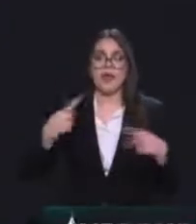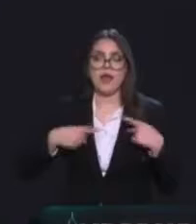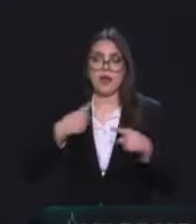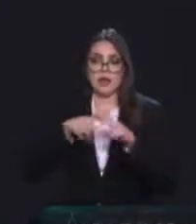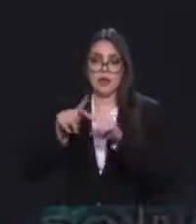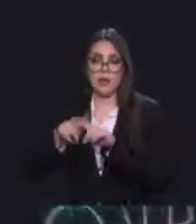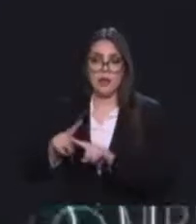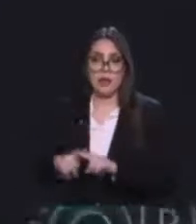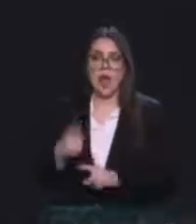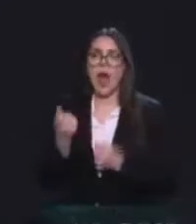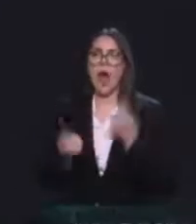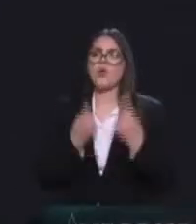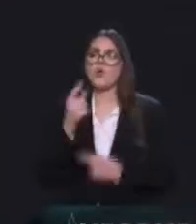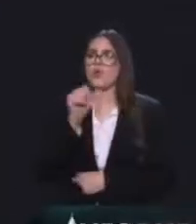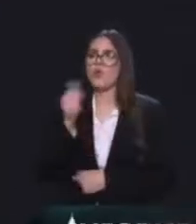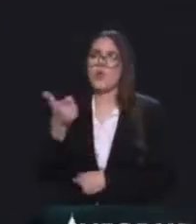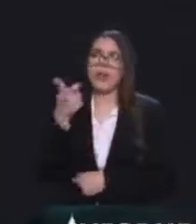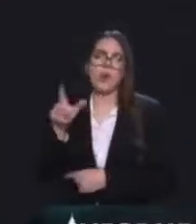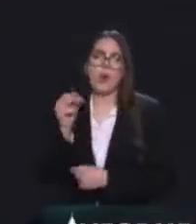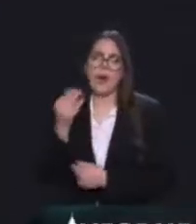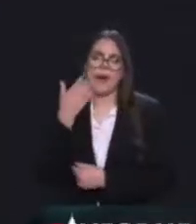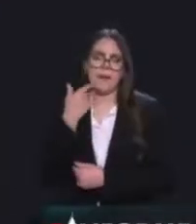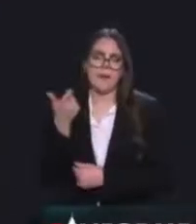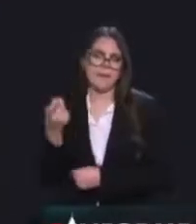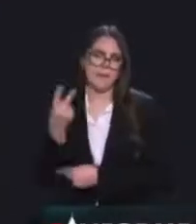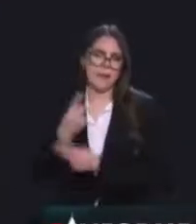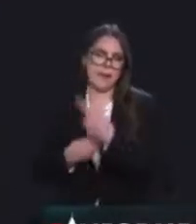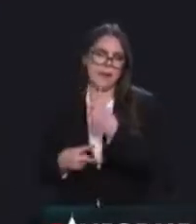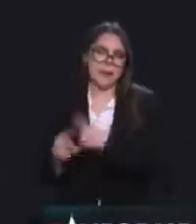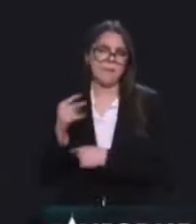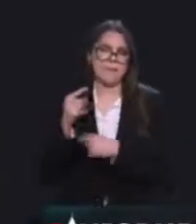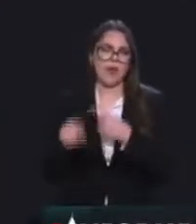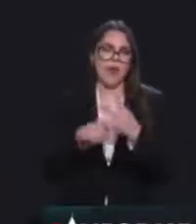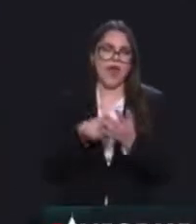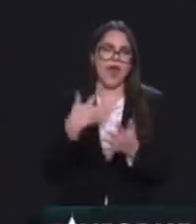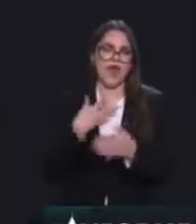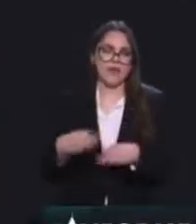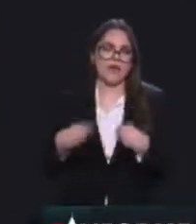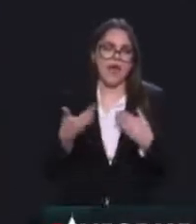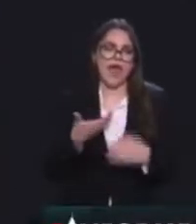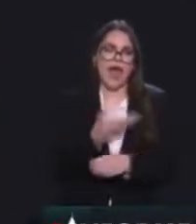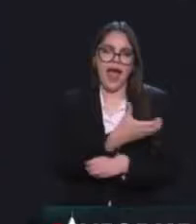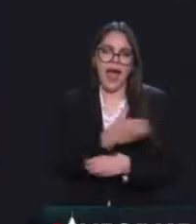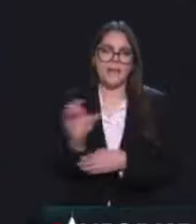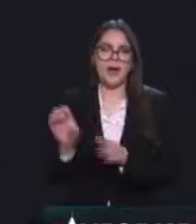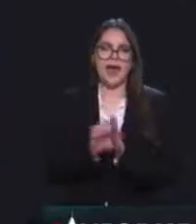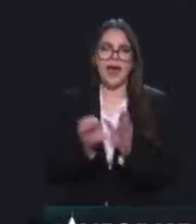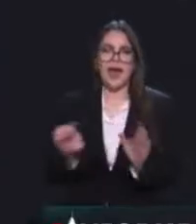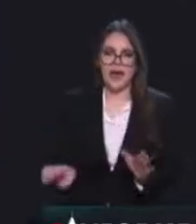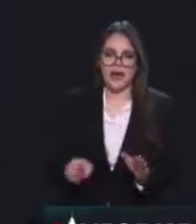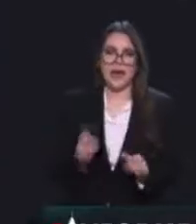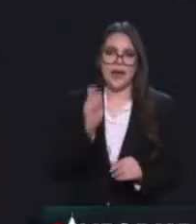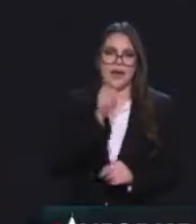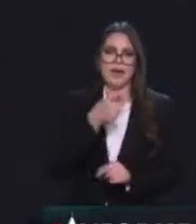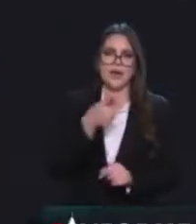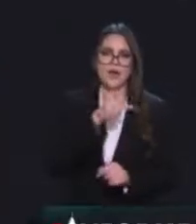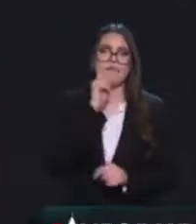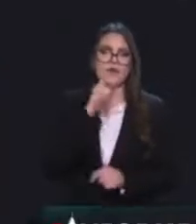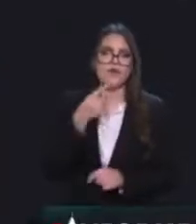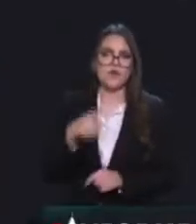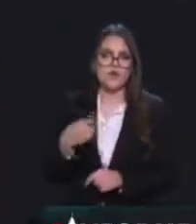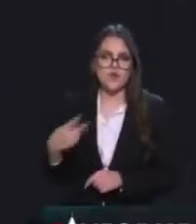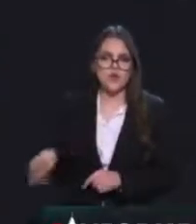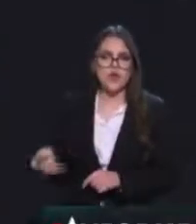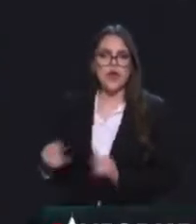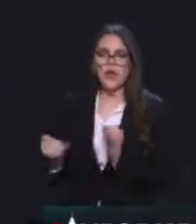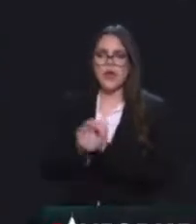Ahora que también puede haber ingreso no monetario, ¿no? Particularmente para la gente que vive en zonas rurales, que es básicamente, por ejemplo, la producción de traspatio. Y las